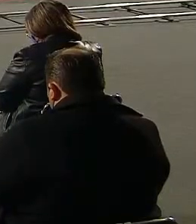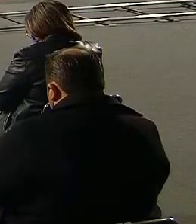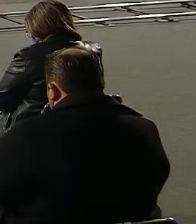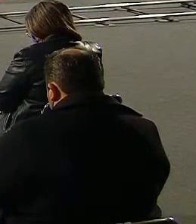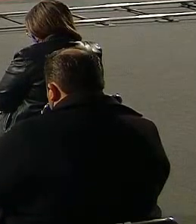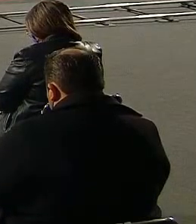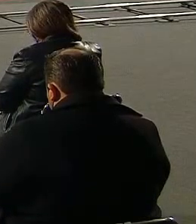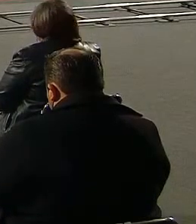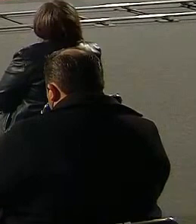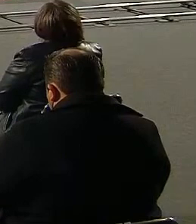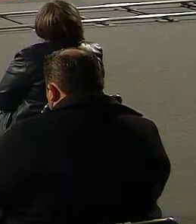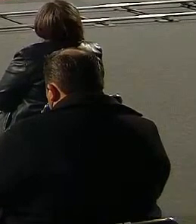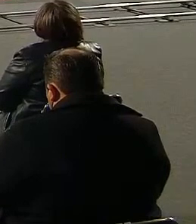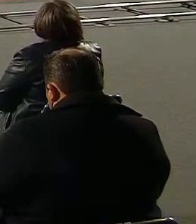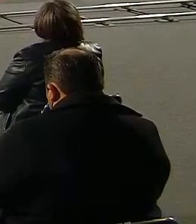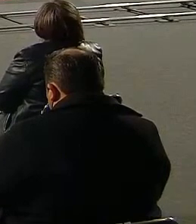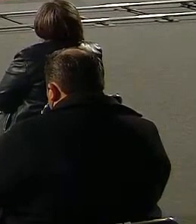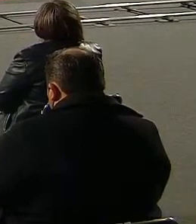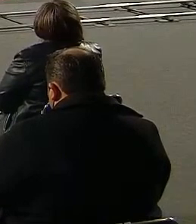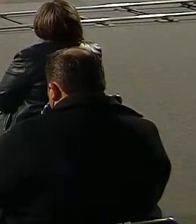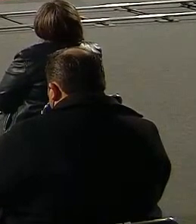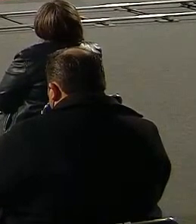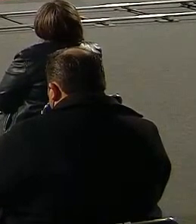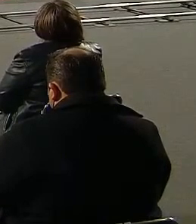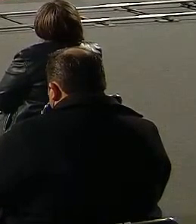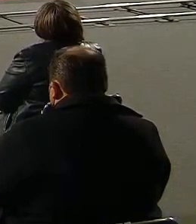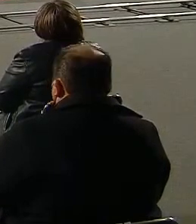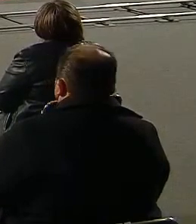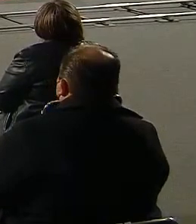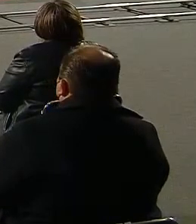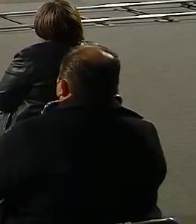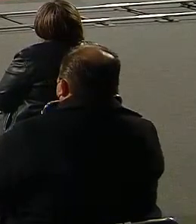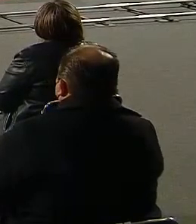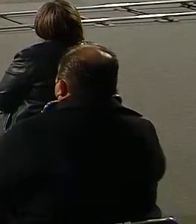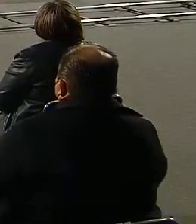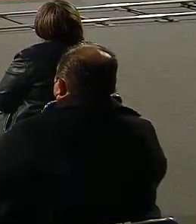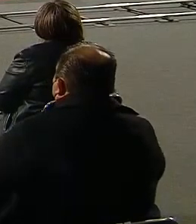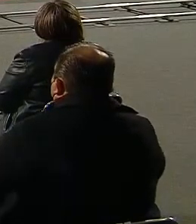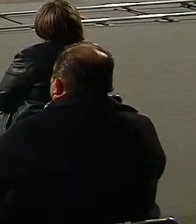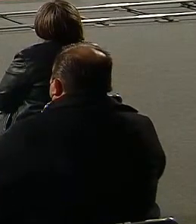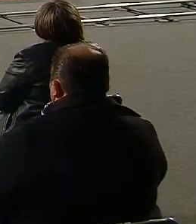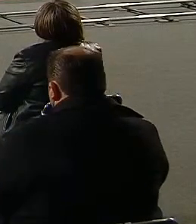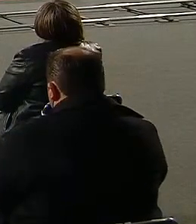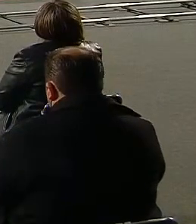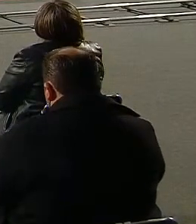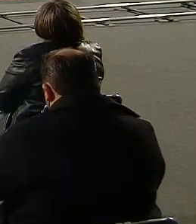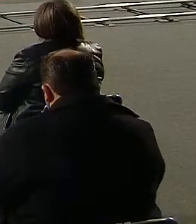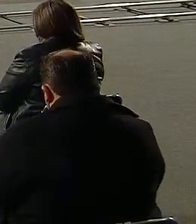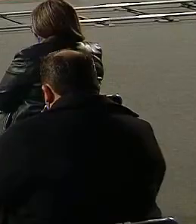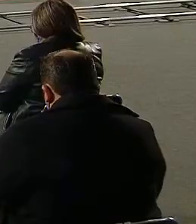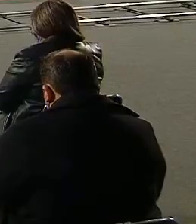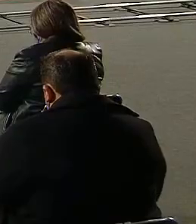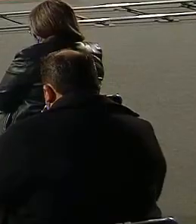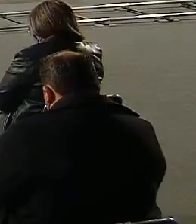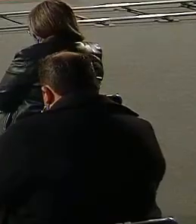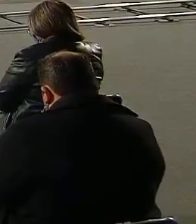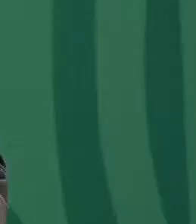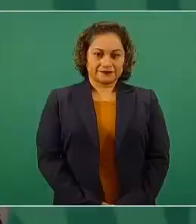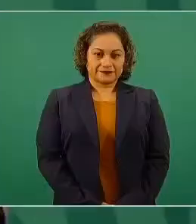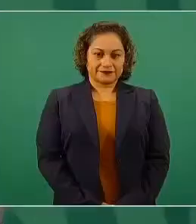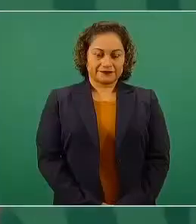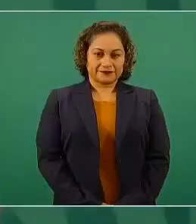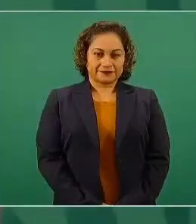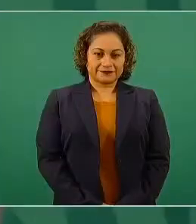El día de hoy, como lo acordamos, vamos a informar al